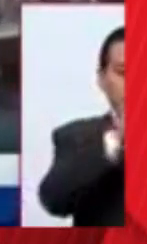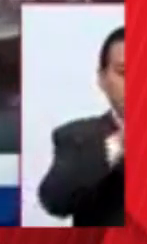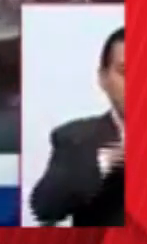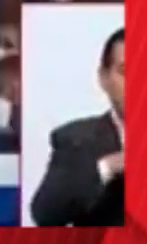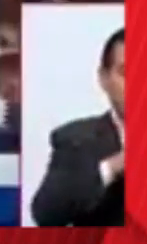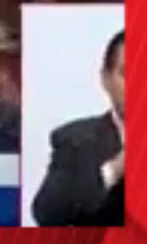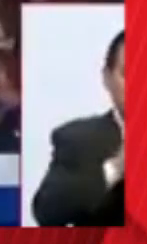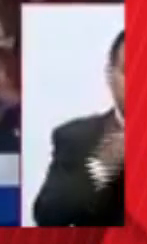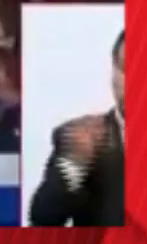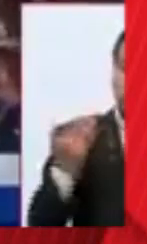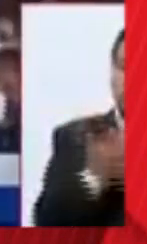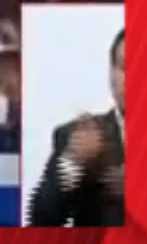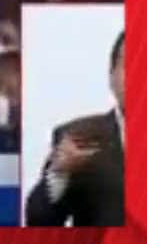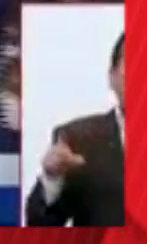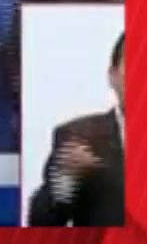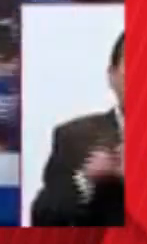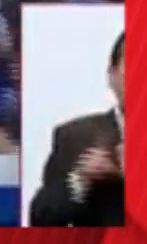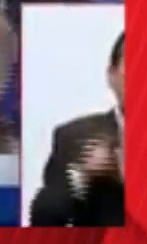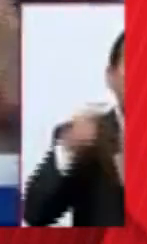las nuevas